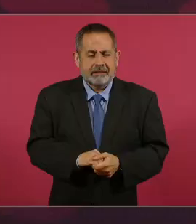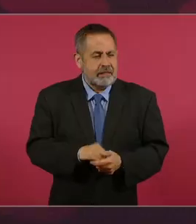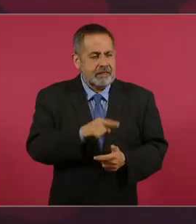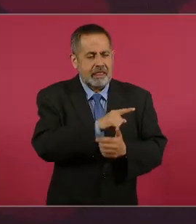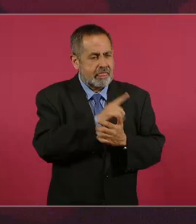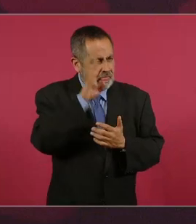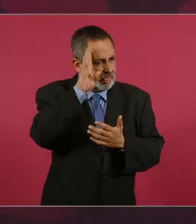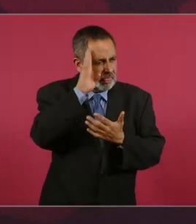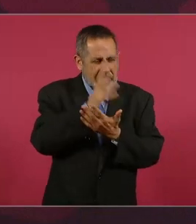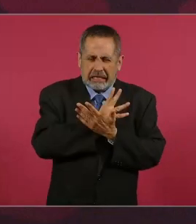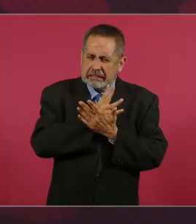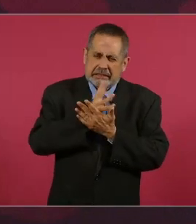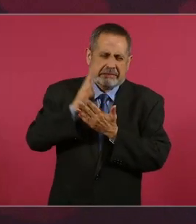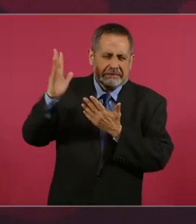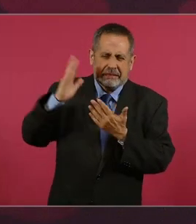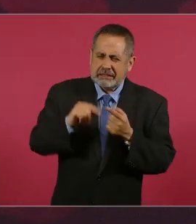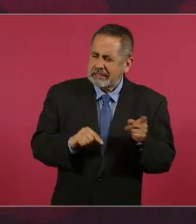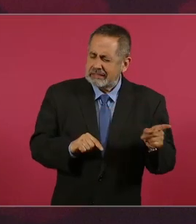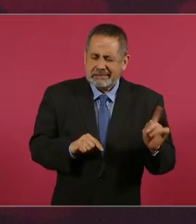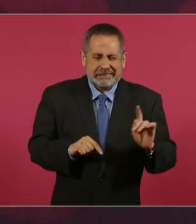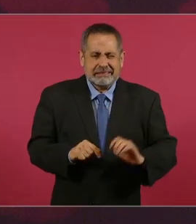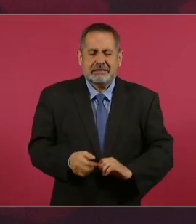extremista